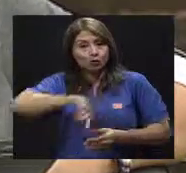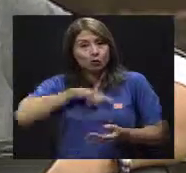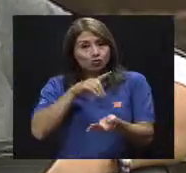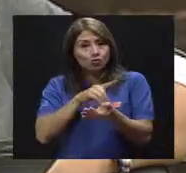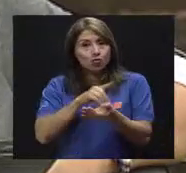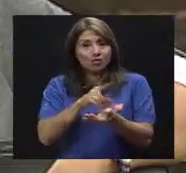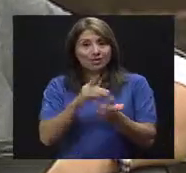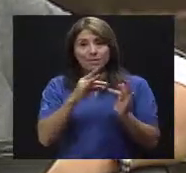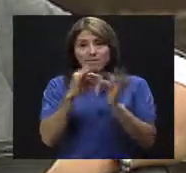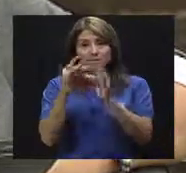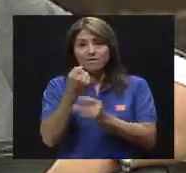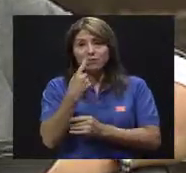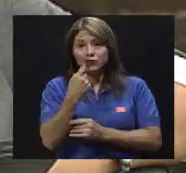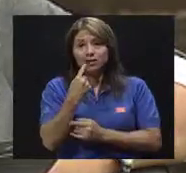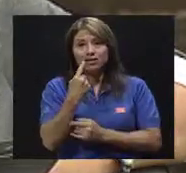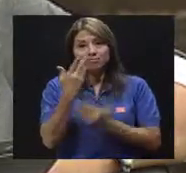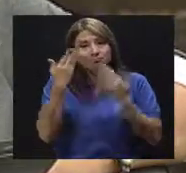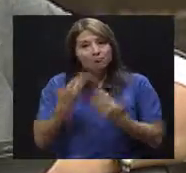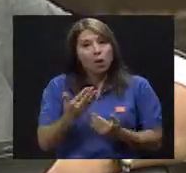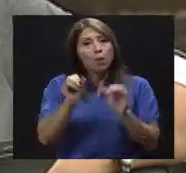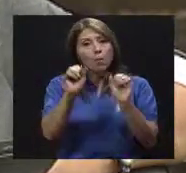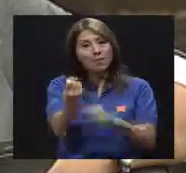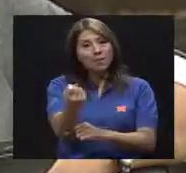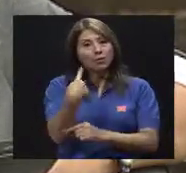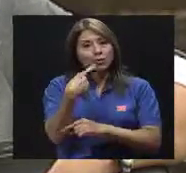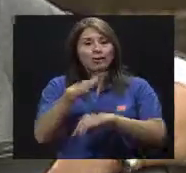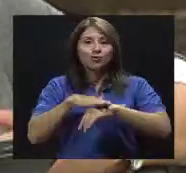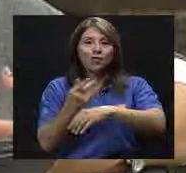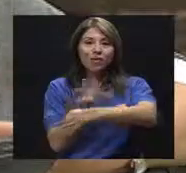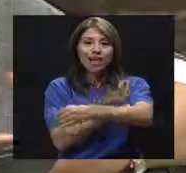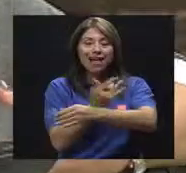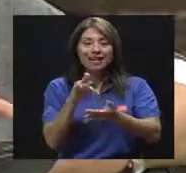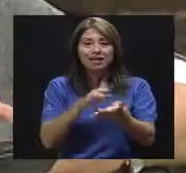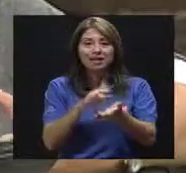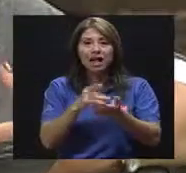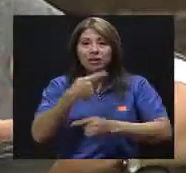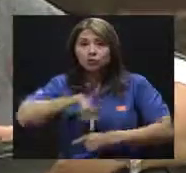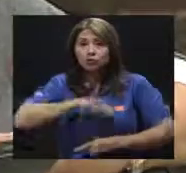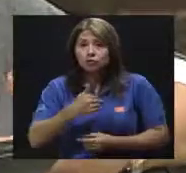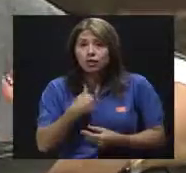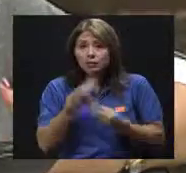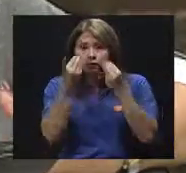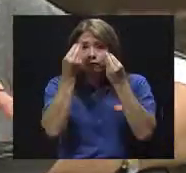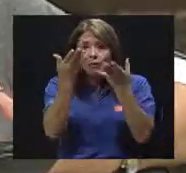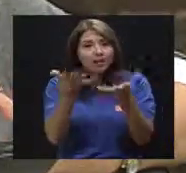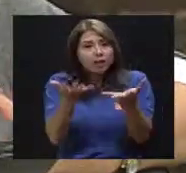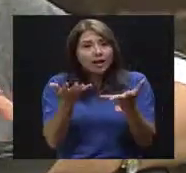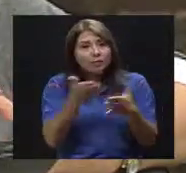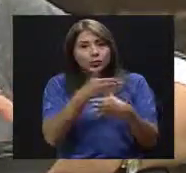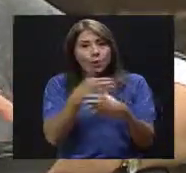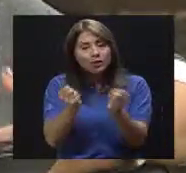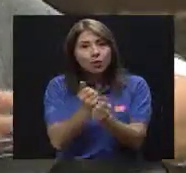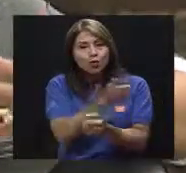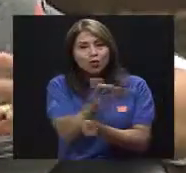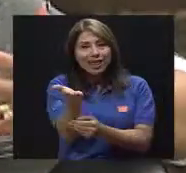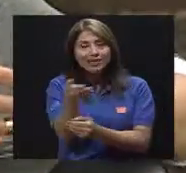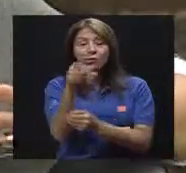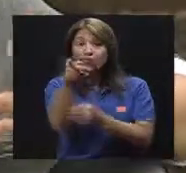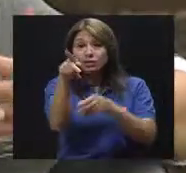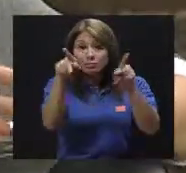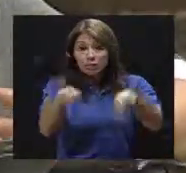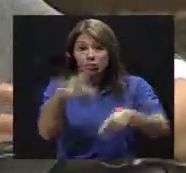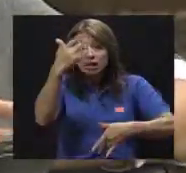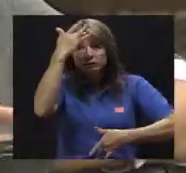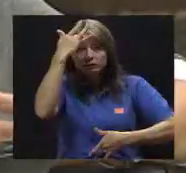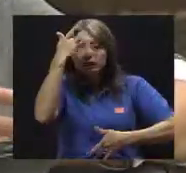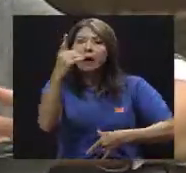los farmacéuticos, para que nos pregunten de plantas medicinales. O sea, tenemos información, queremos compartirla con ustedes y el detalle es que usted como